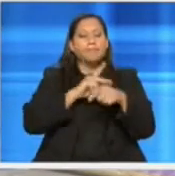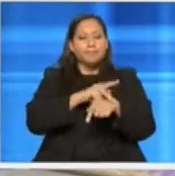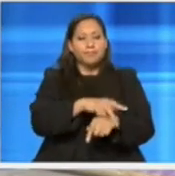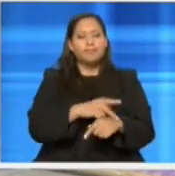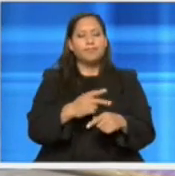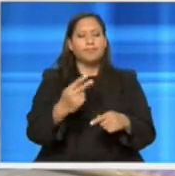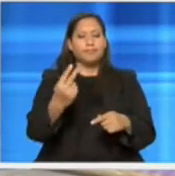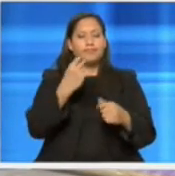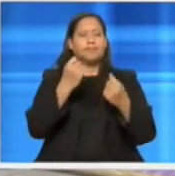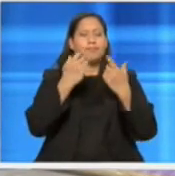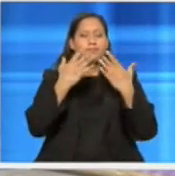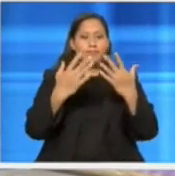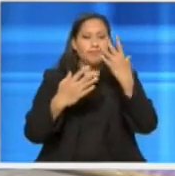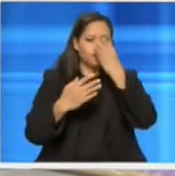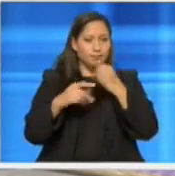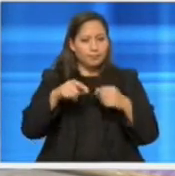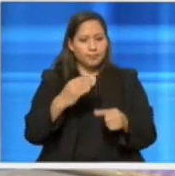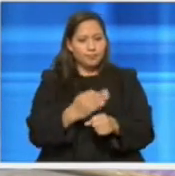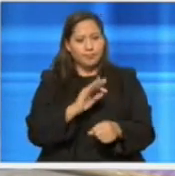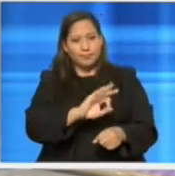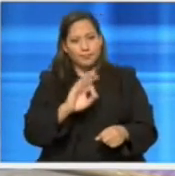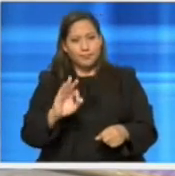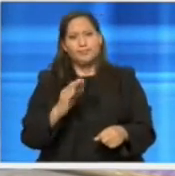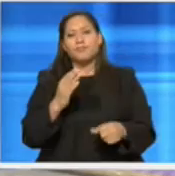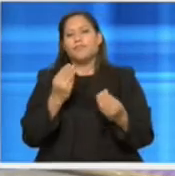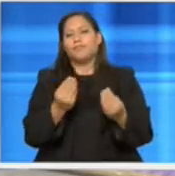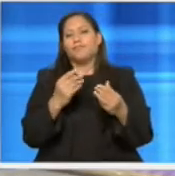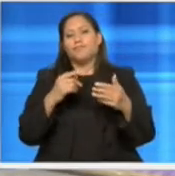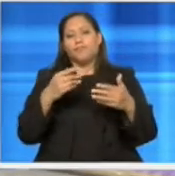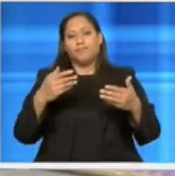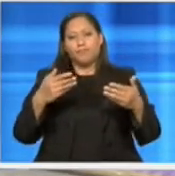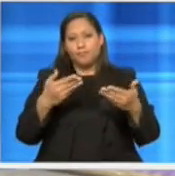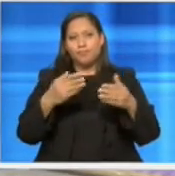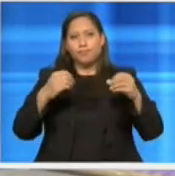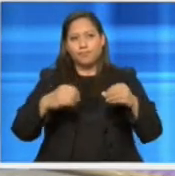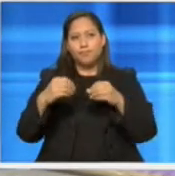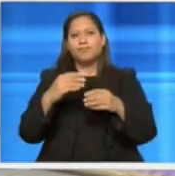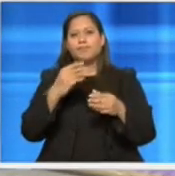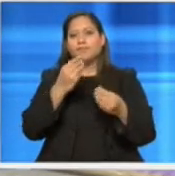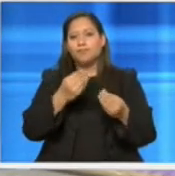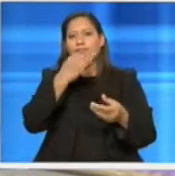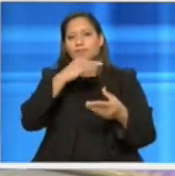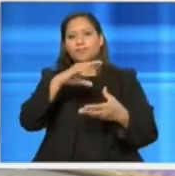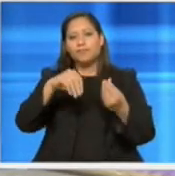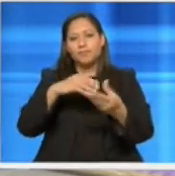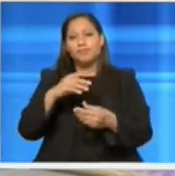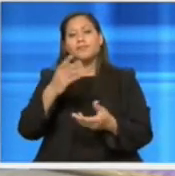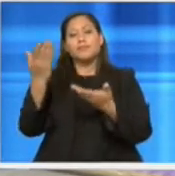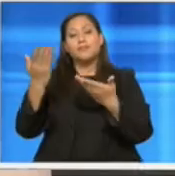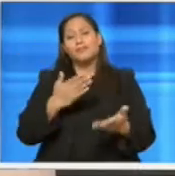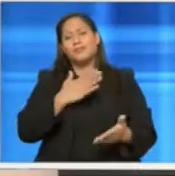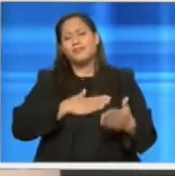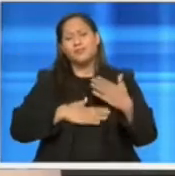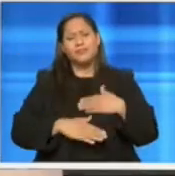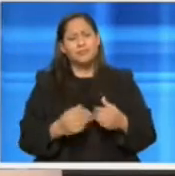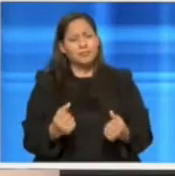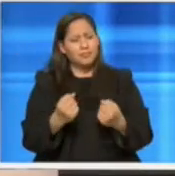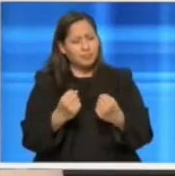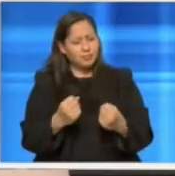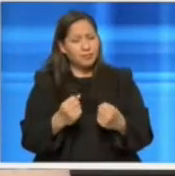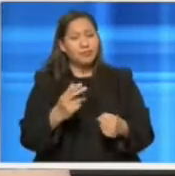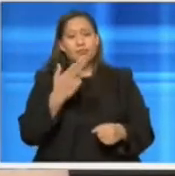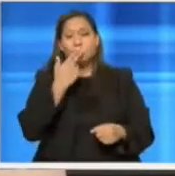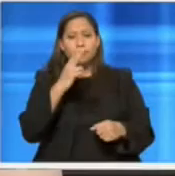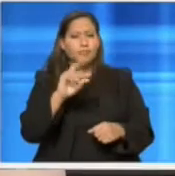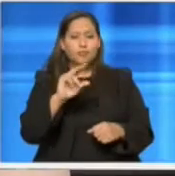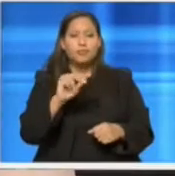a lucir radiante, lucir bella en esta época que tenemos muchos compromisos y convivios. Y que llegas cansada. Muy cansada. Que igual no fumes,